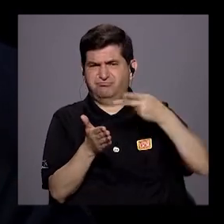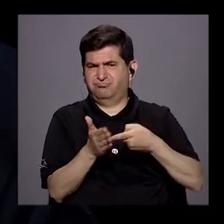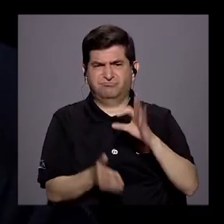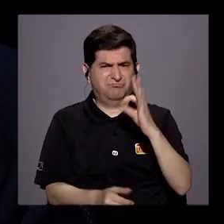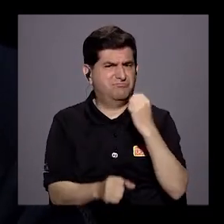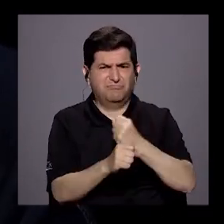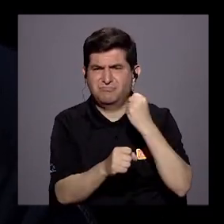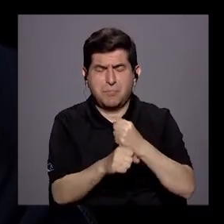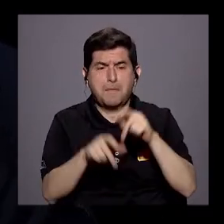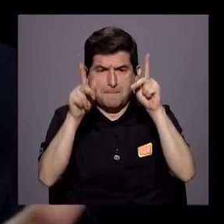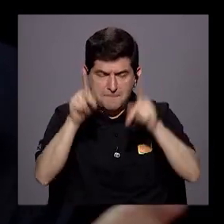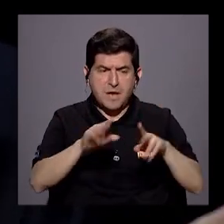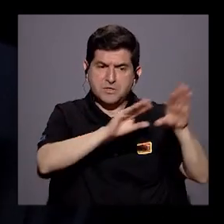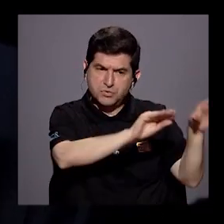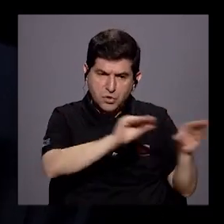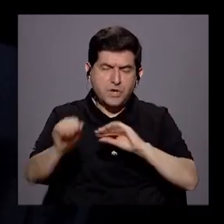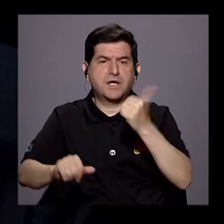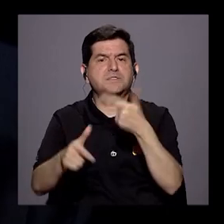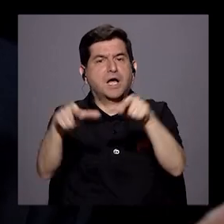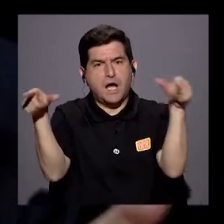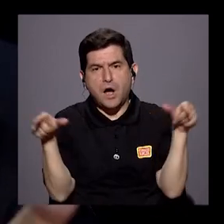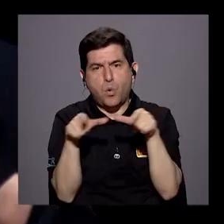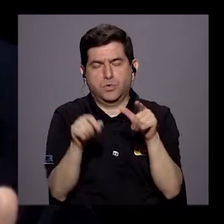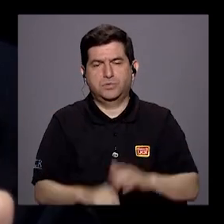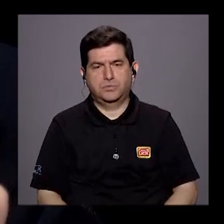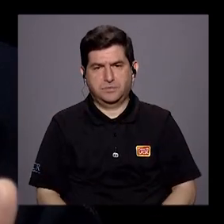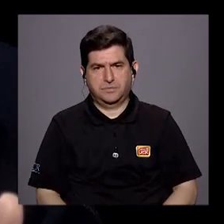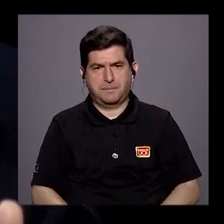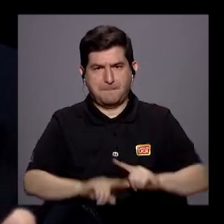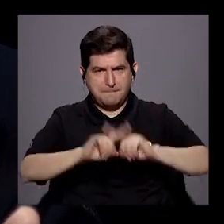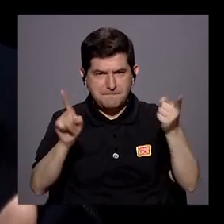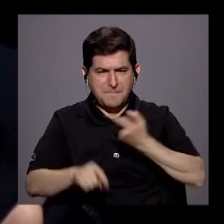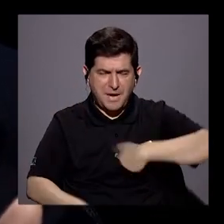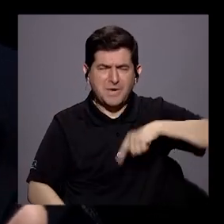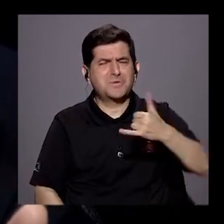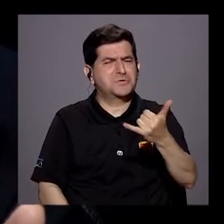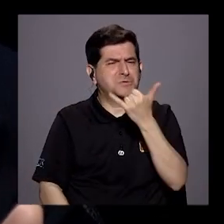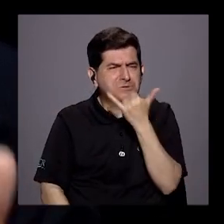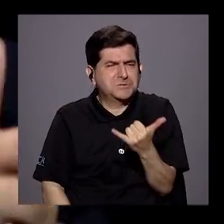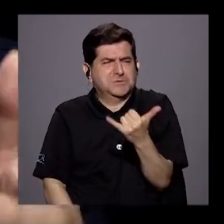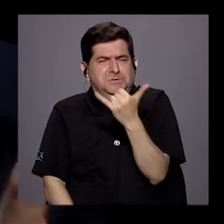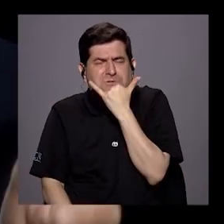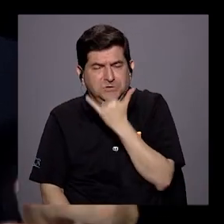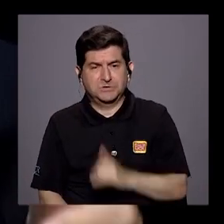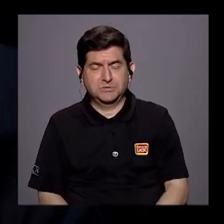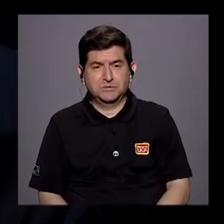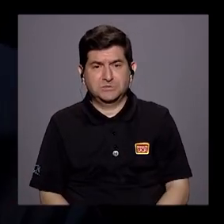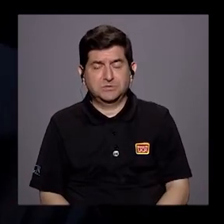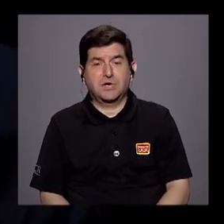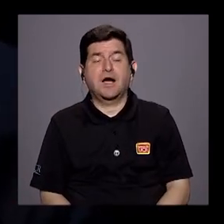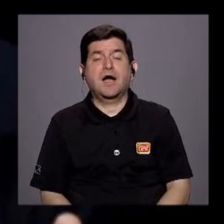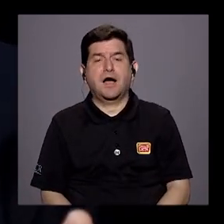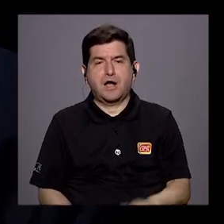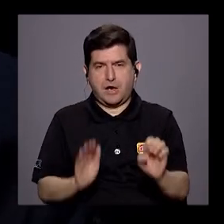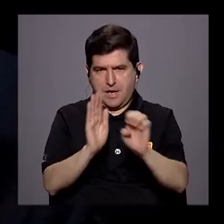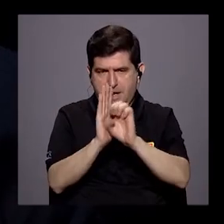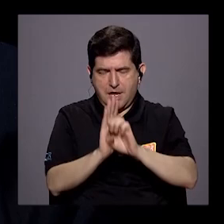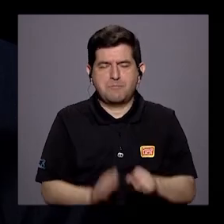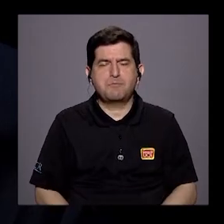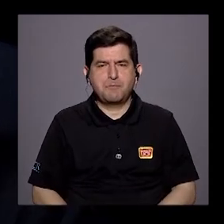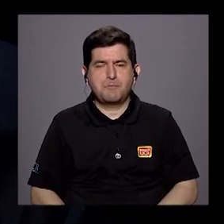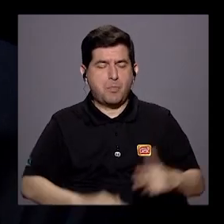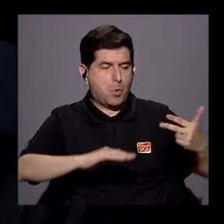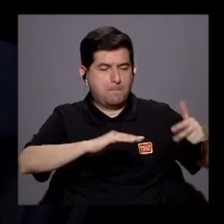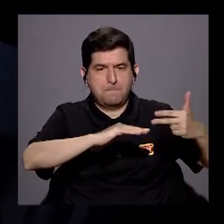deberíamos estas personas y las pasando a otros lugares pero nos hemos estado fallando en subir entre funcionar el muelle le pongo otro caso